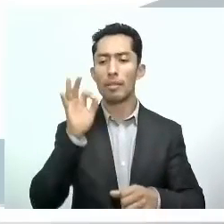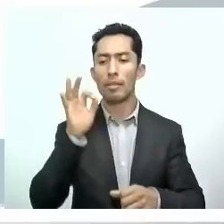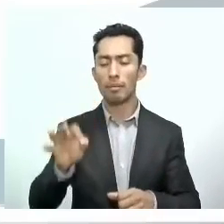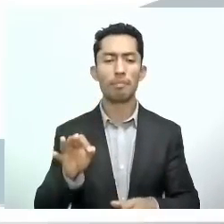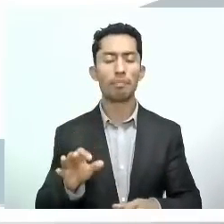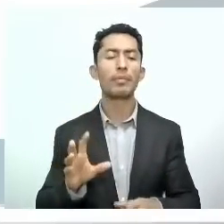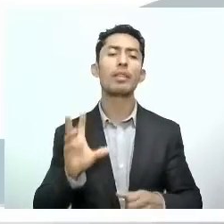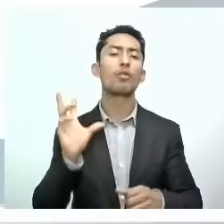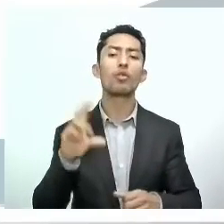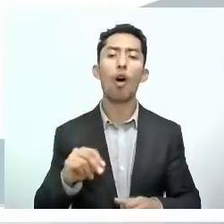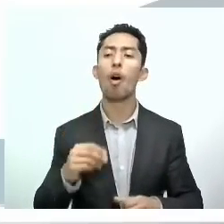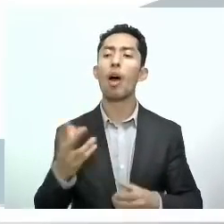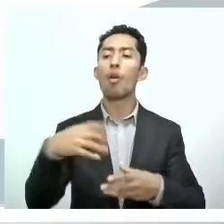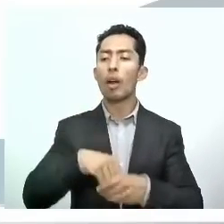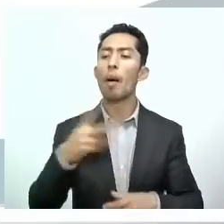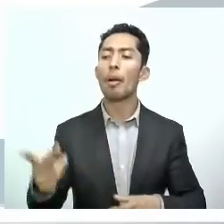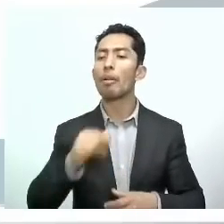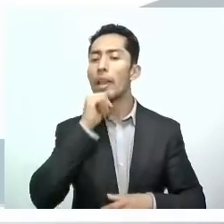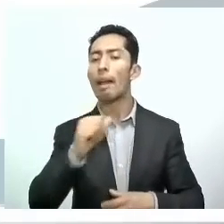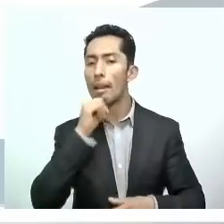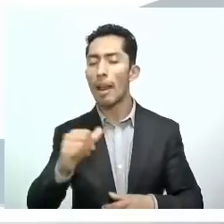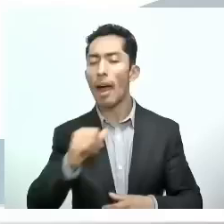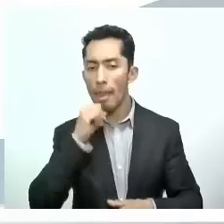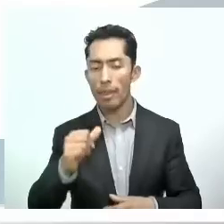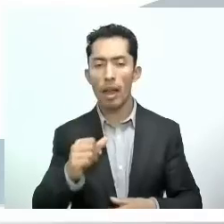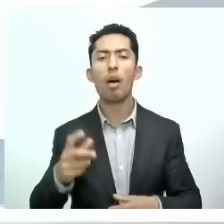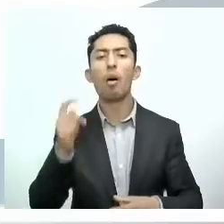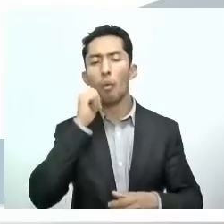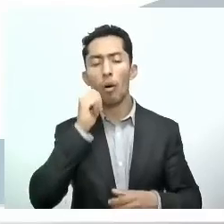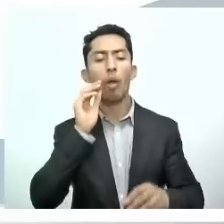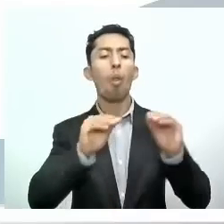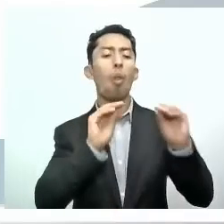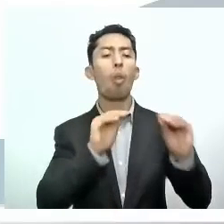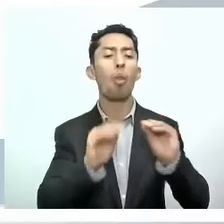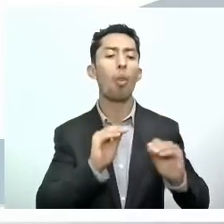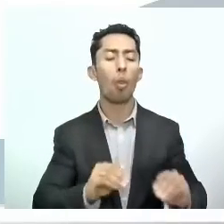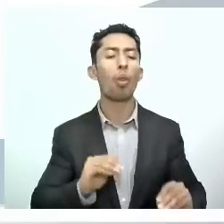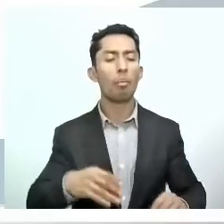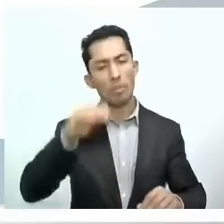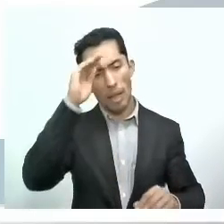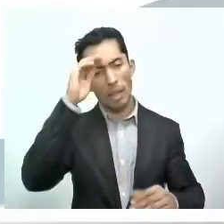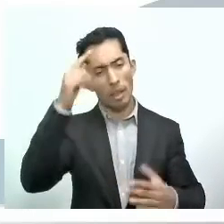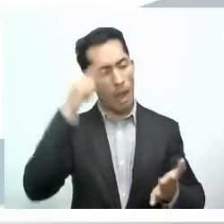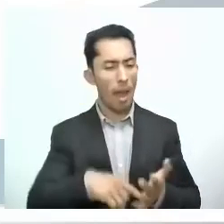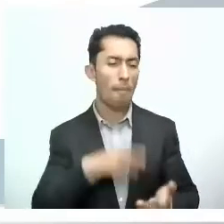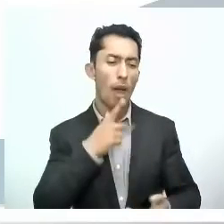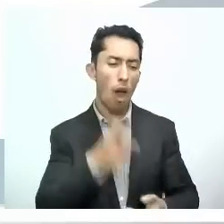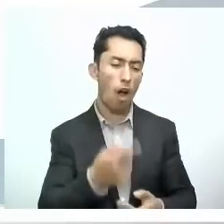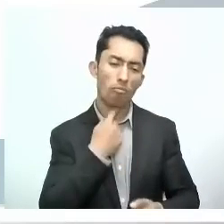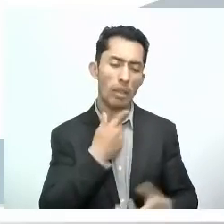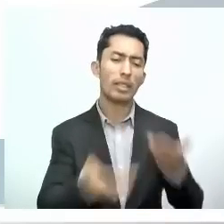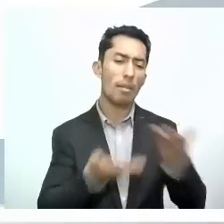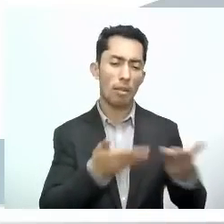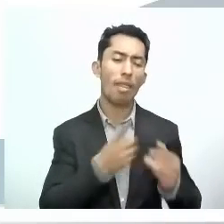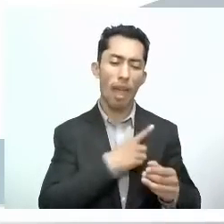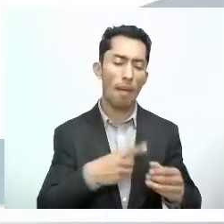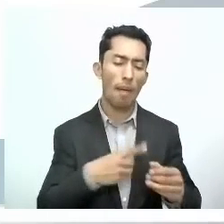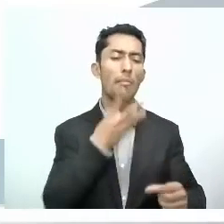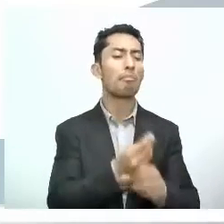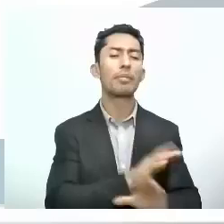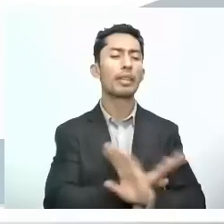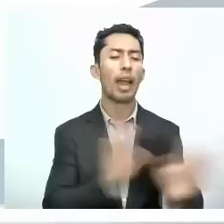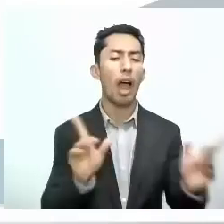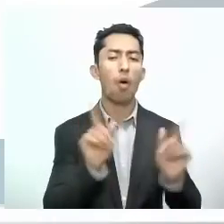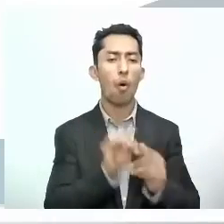sin preguntar, ha ido poniendo algunos parches pensando en que tiene que mejorar el servicio únicamente. Hay que